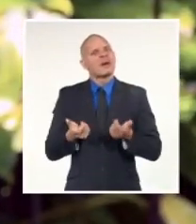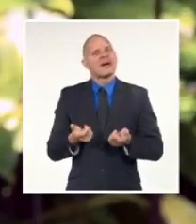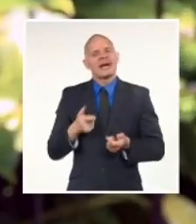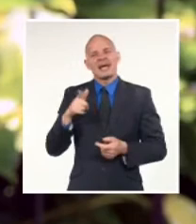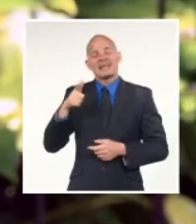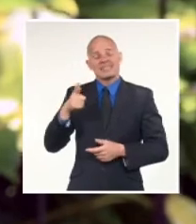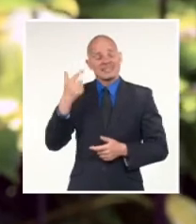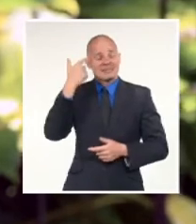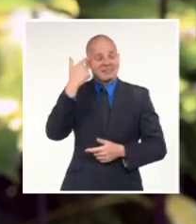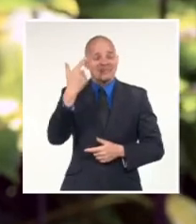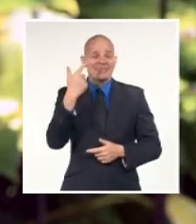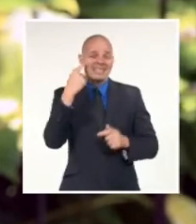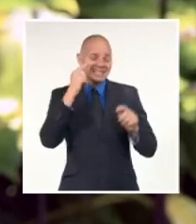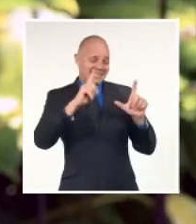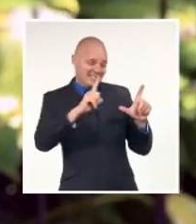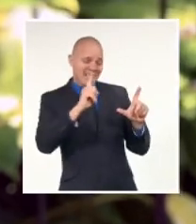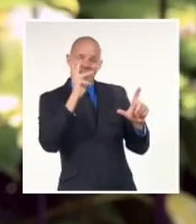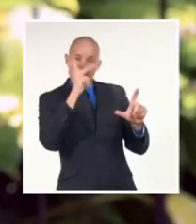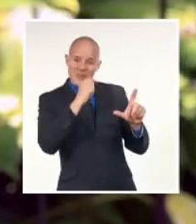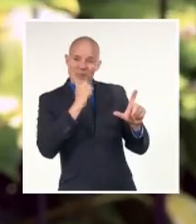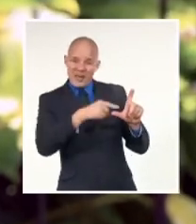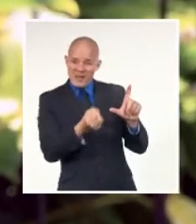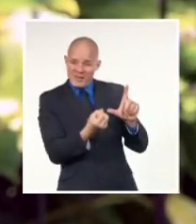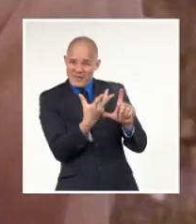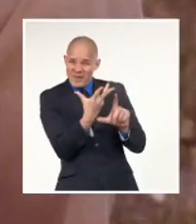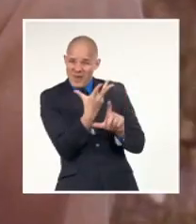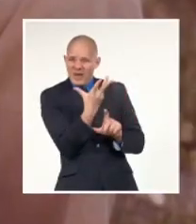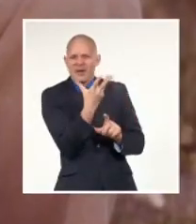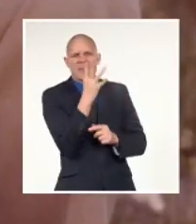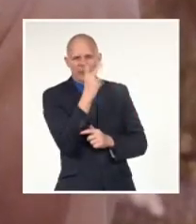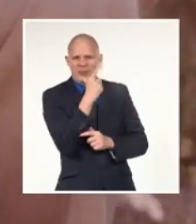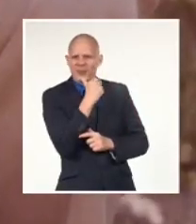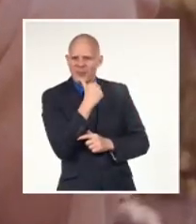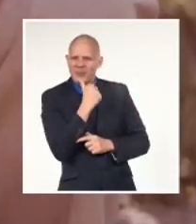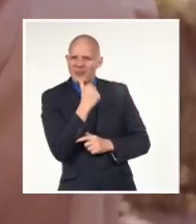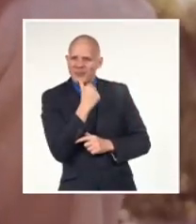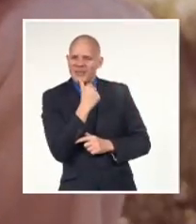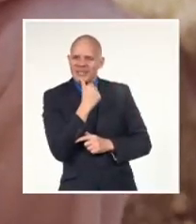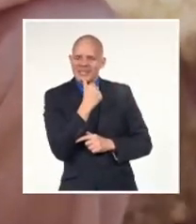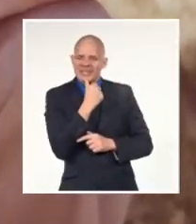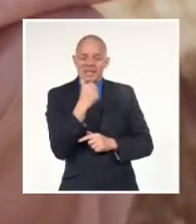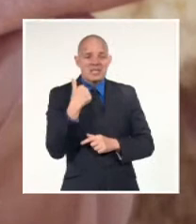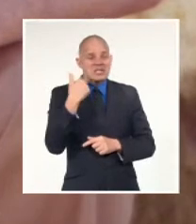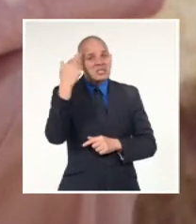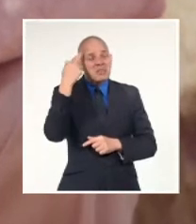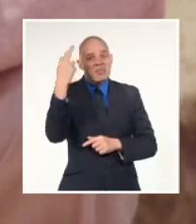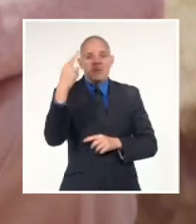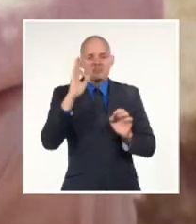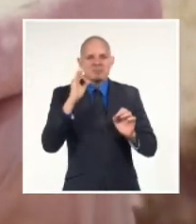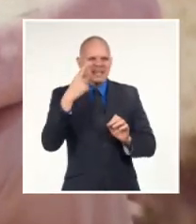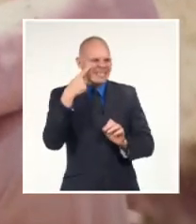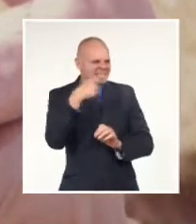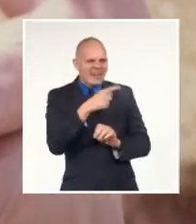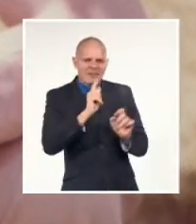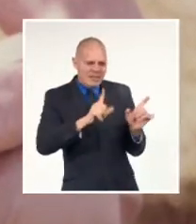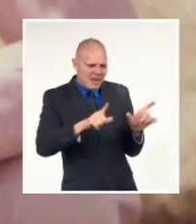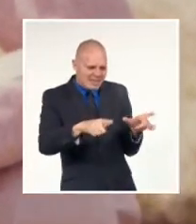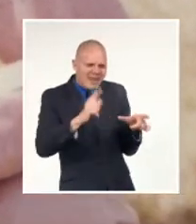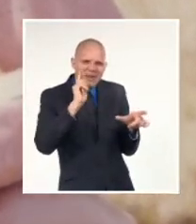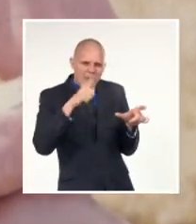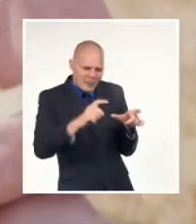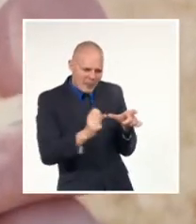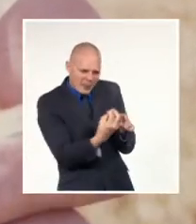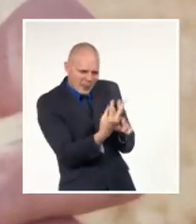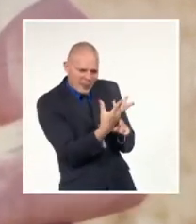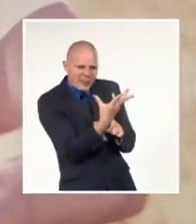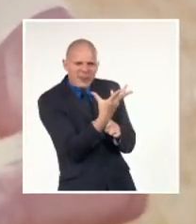flores podían crecer en tiesto y que eso lo conmoviera de tal manera. Yo dije, pero usted es un ser